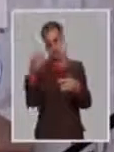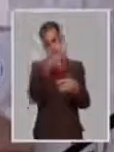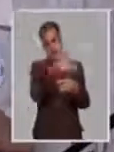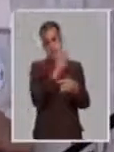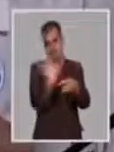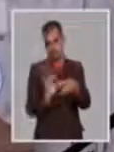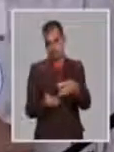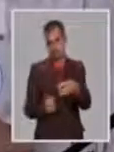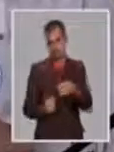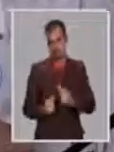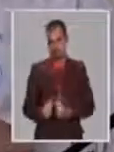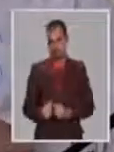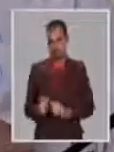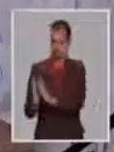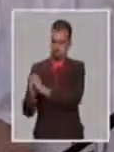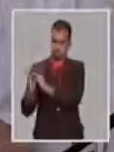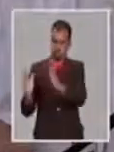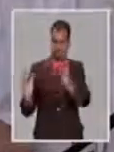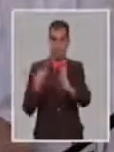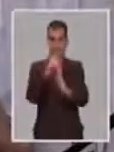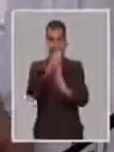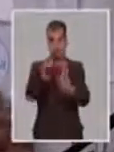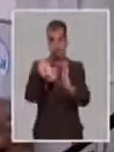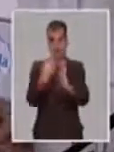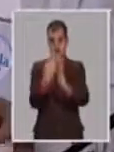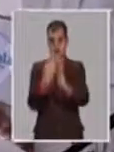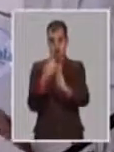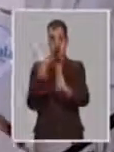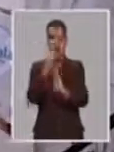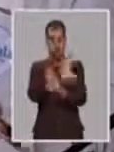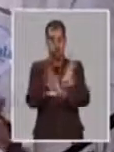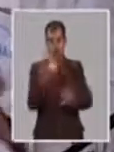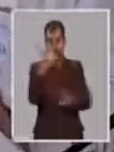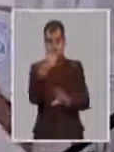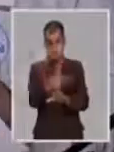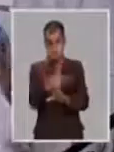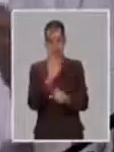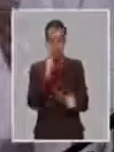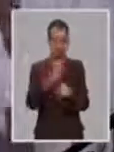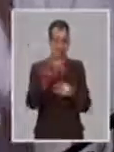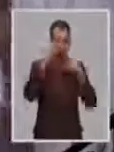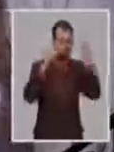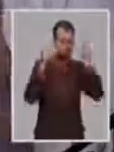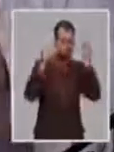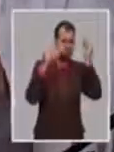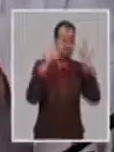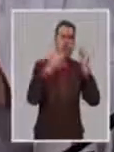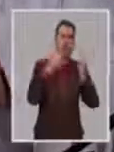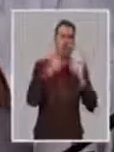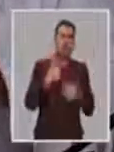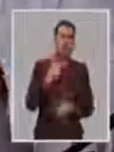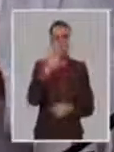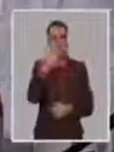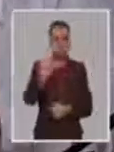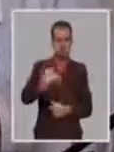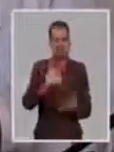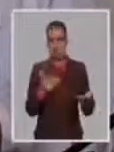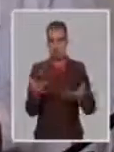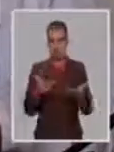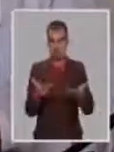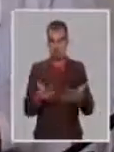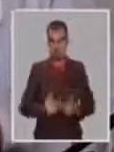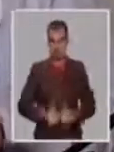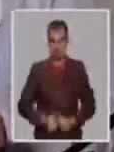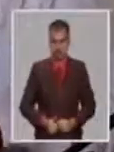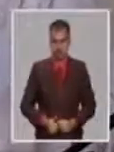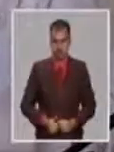Ya 14 días después, a partir de la última dosis, empezamos a evaluar la eficacia del producto con la aparición